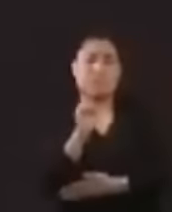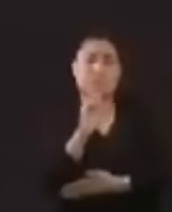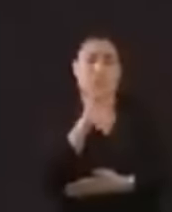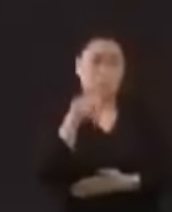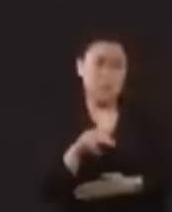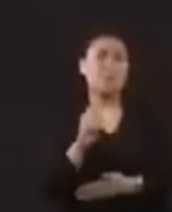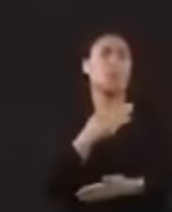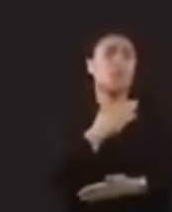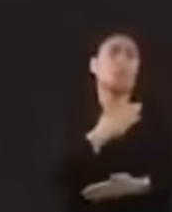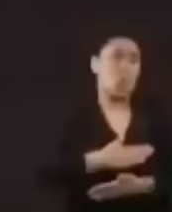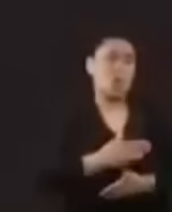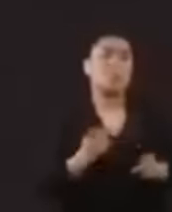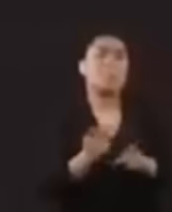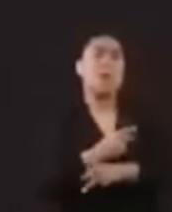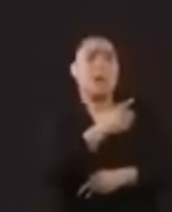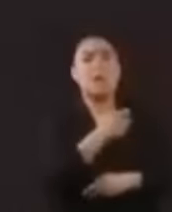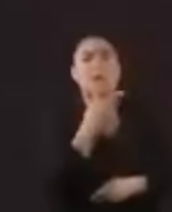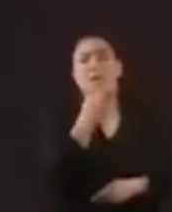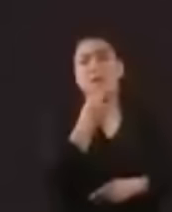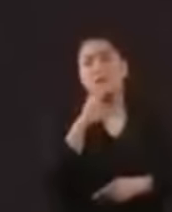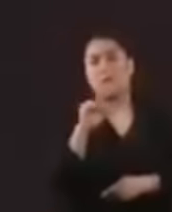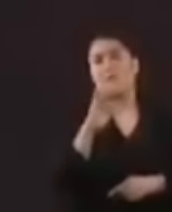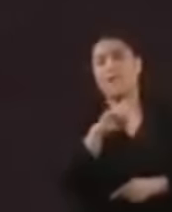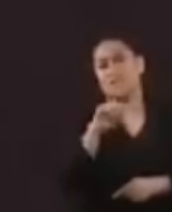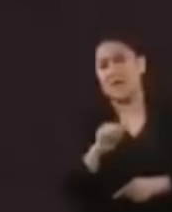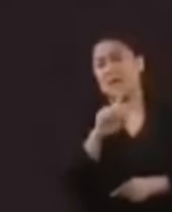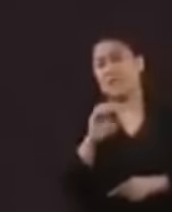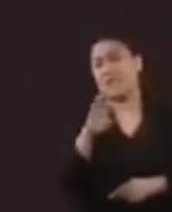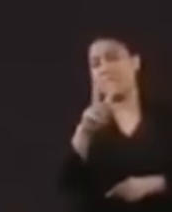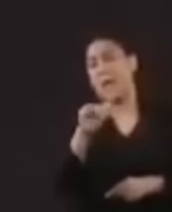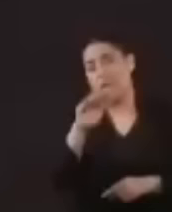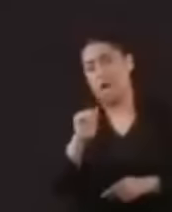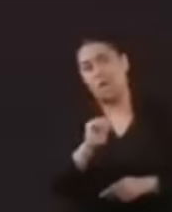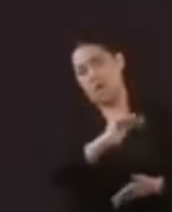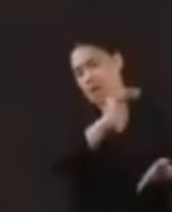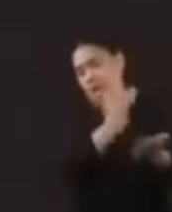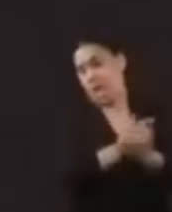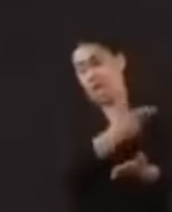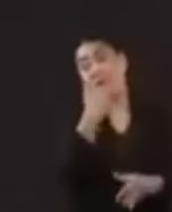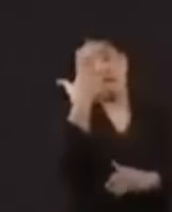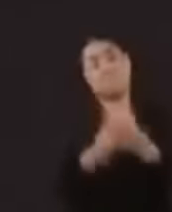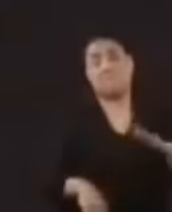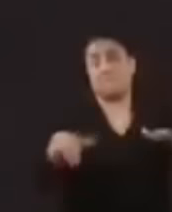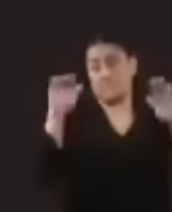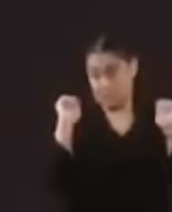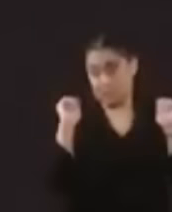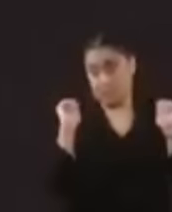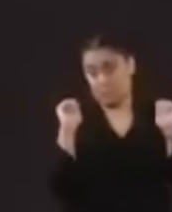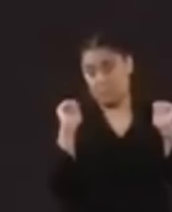se haga justicia en el caso de Cabeza de Vaca y que se le acabe a ese prófugo